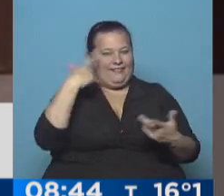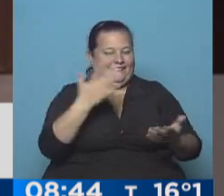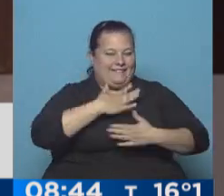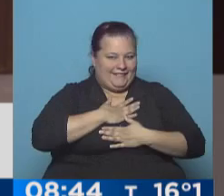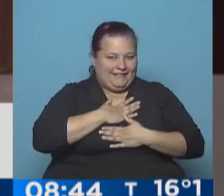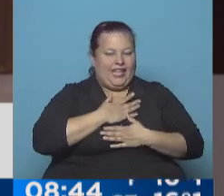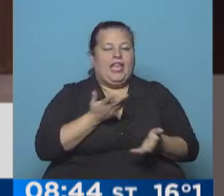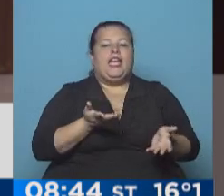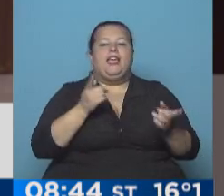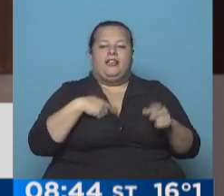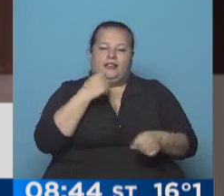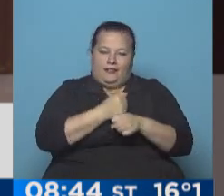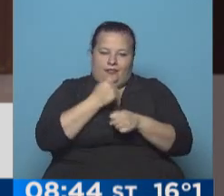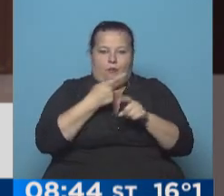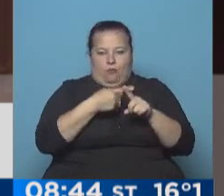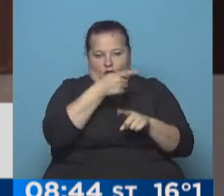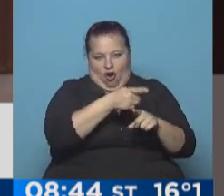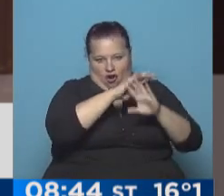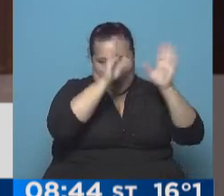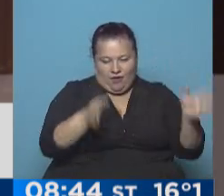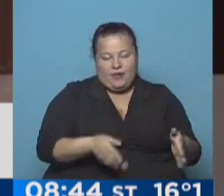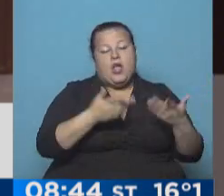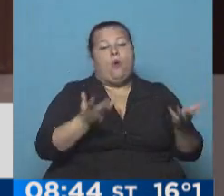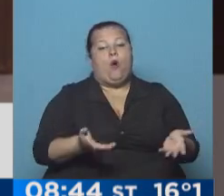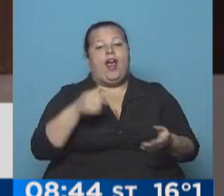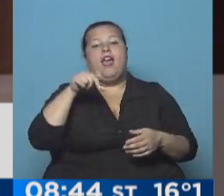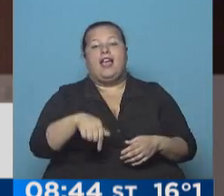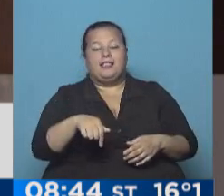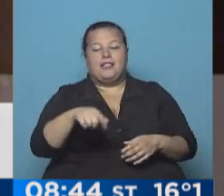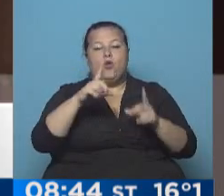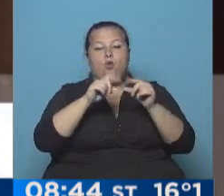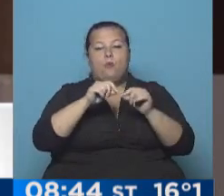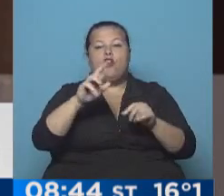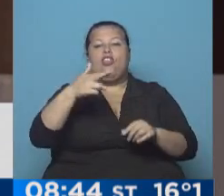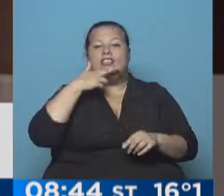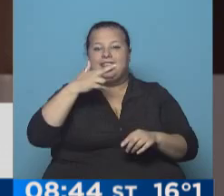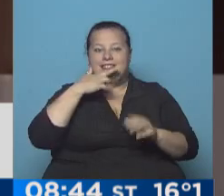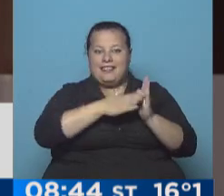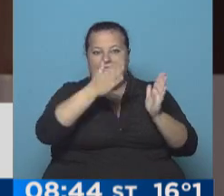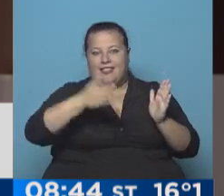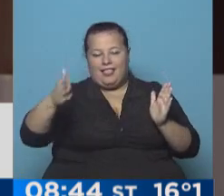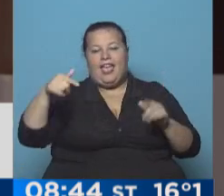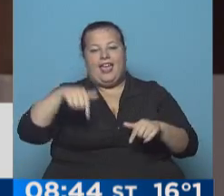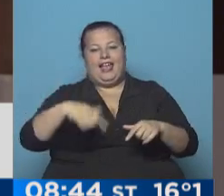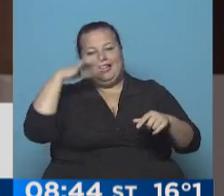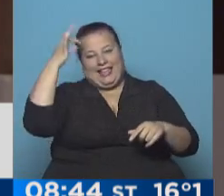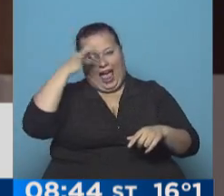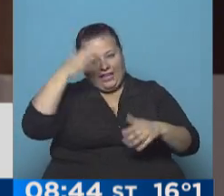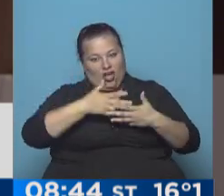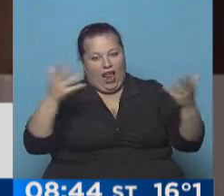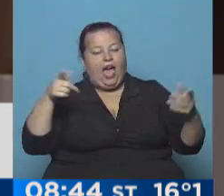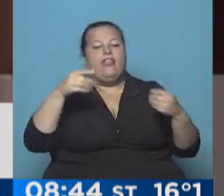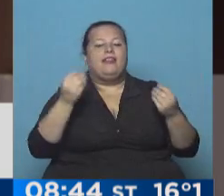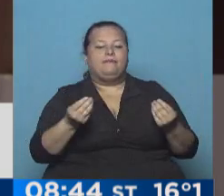tanto y que hacemos tanto por ella y bueno esta es la decimoséptima edición de éste teatrísimo